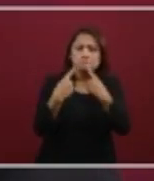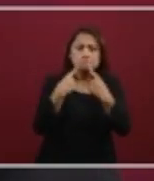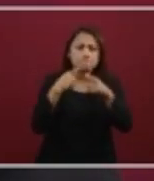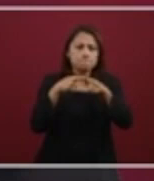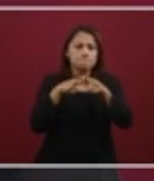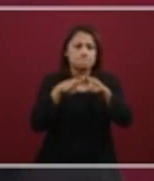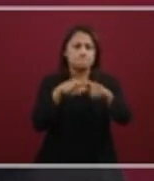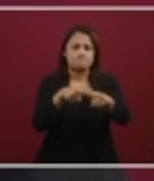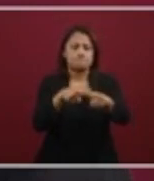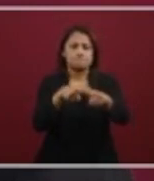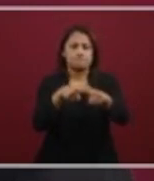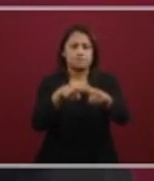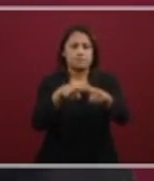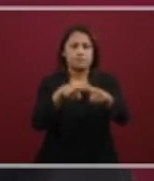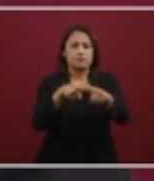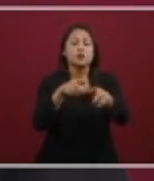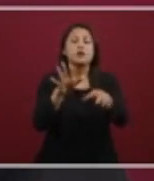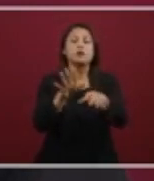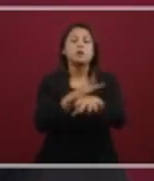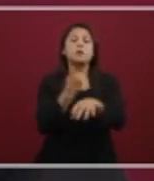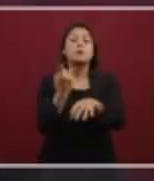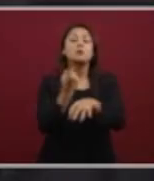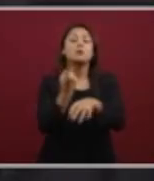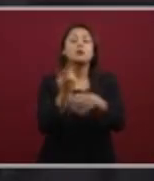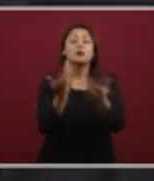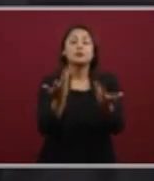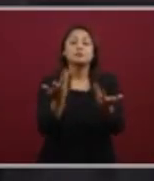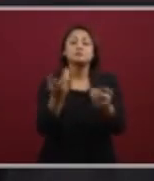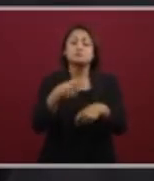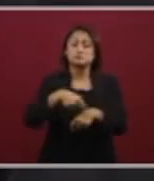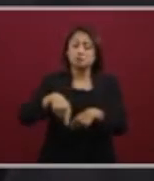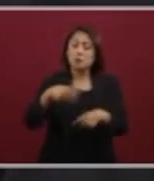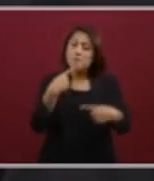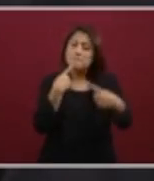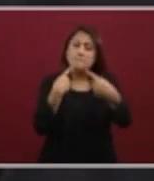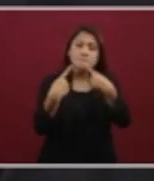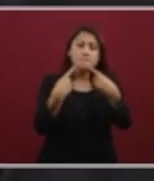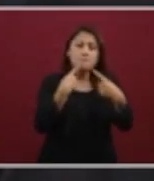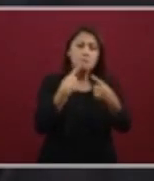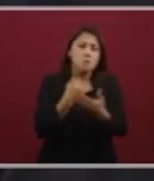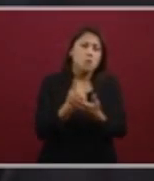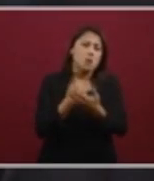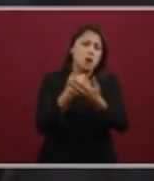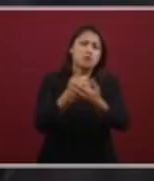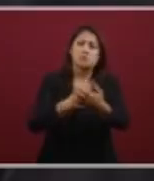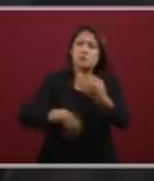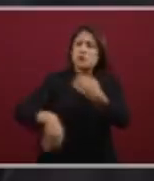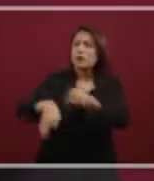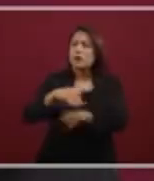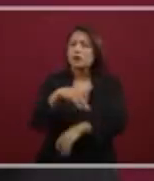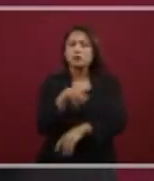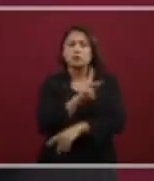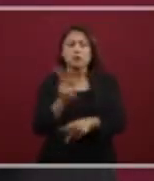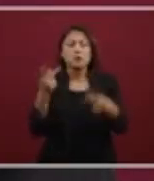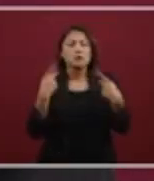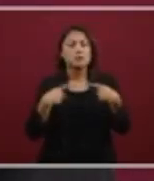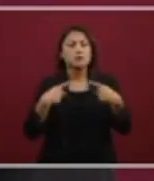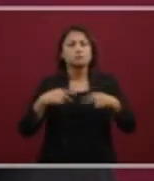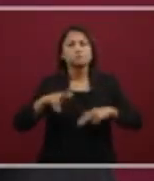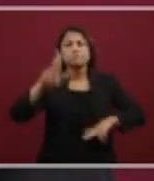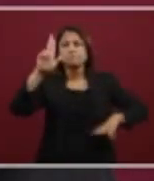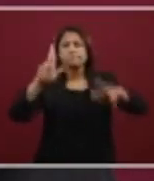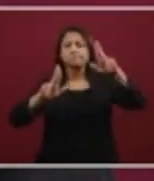porque dan pie a que todos participemos y se conozcan más las